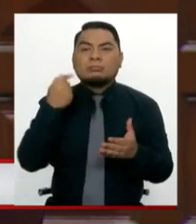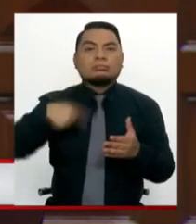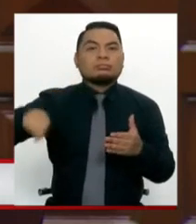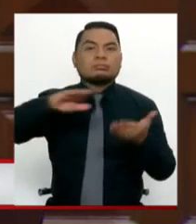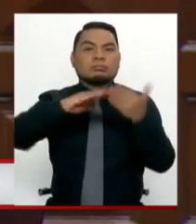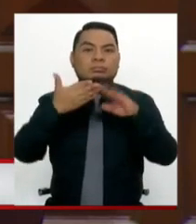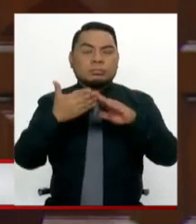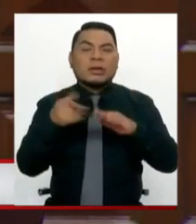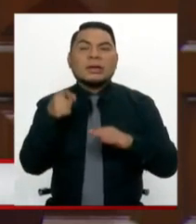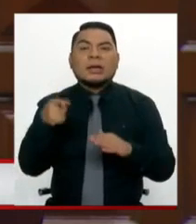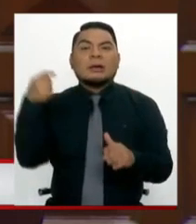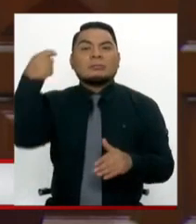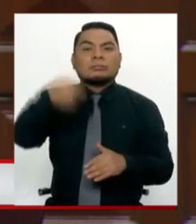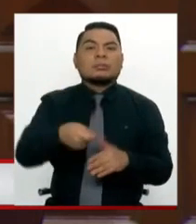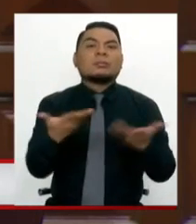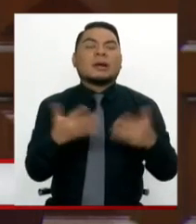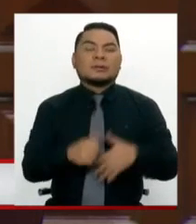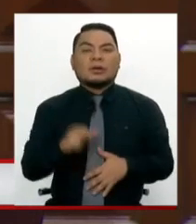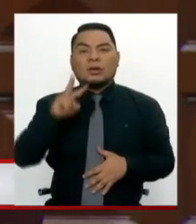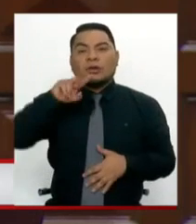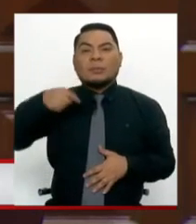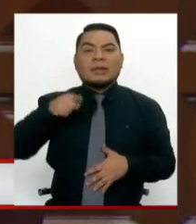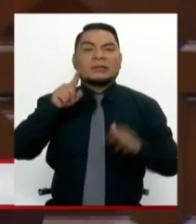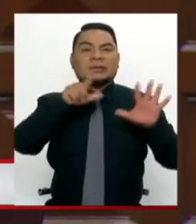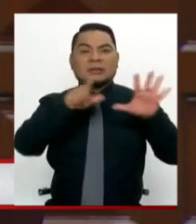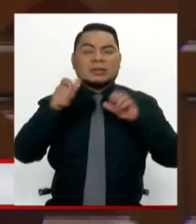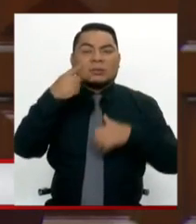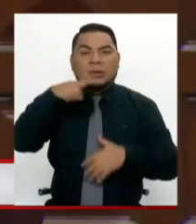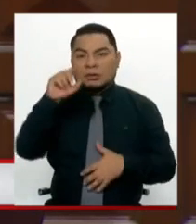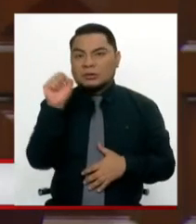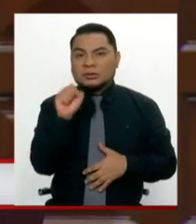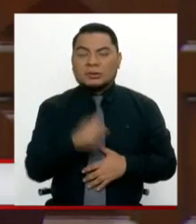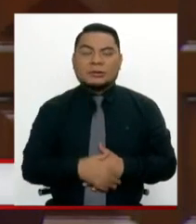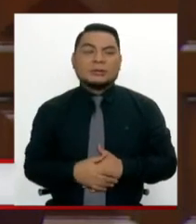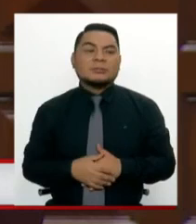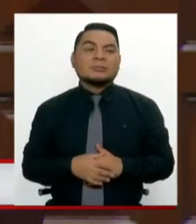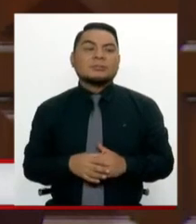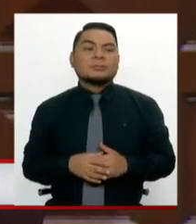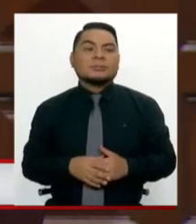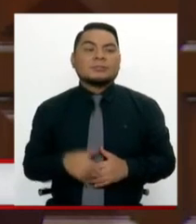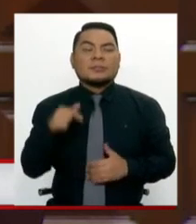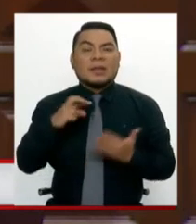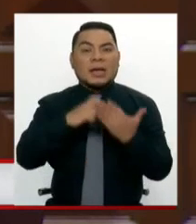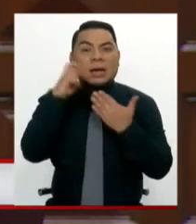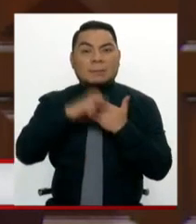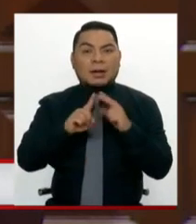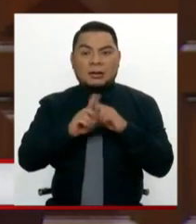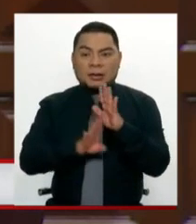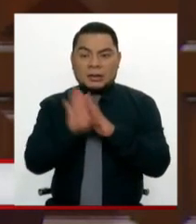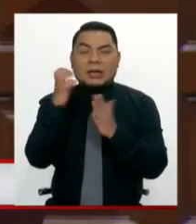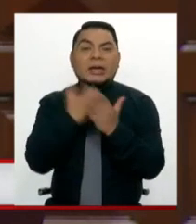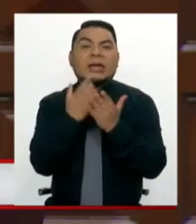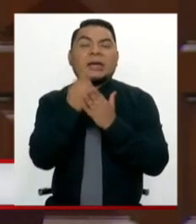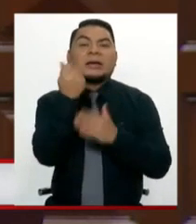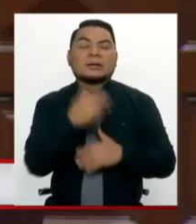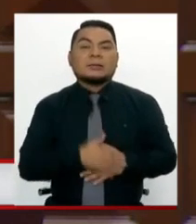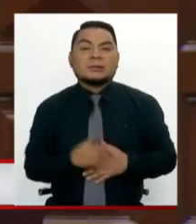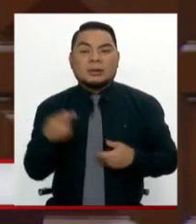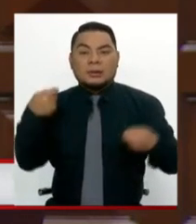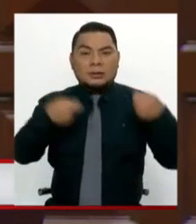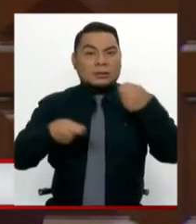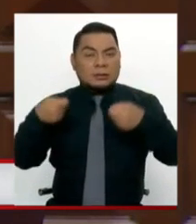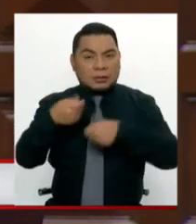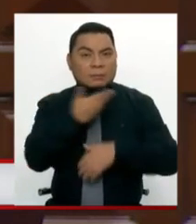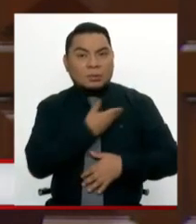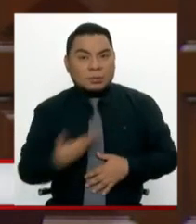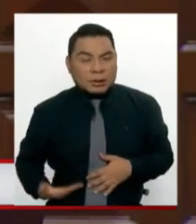barrios, con una inversión de más de 2.700 millones de soles. en el Plan de Reactivación Económica por Inversión